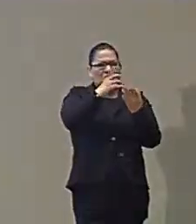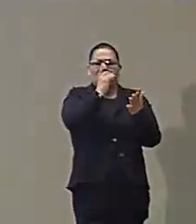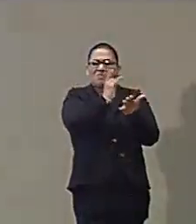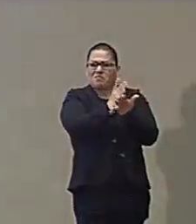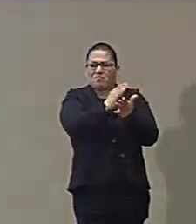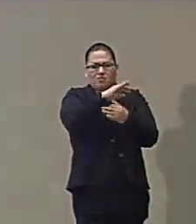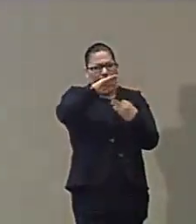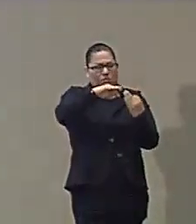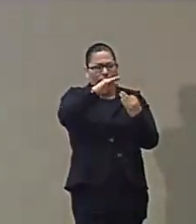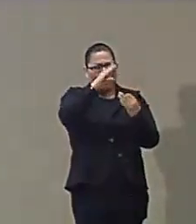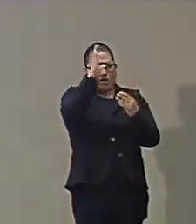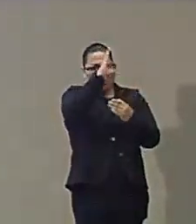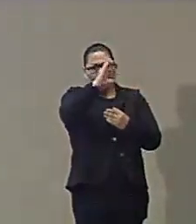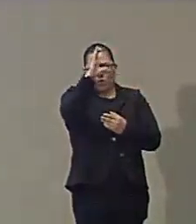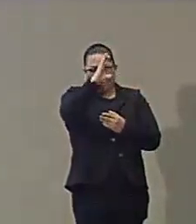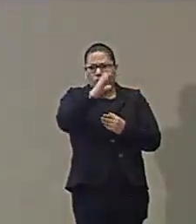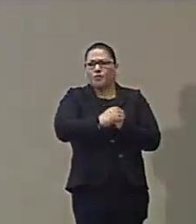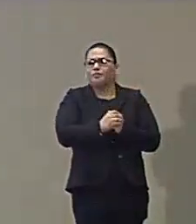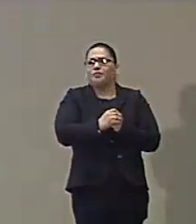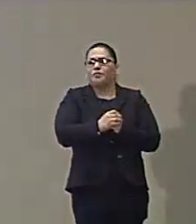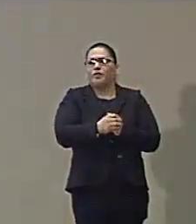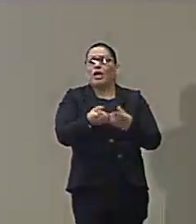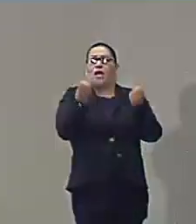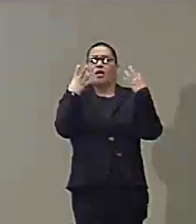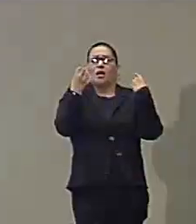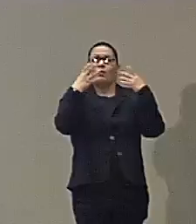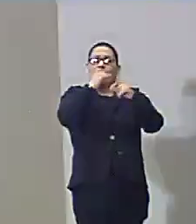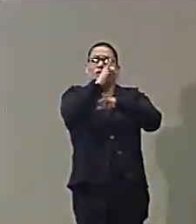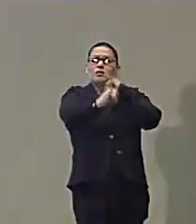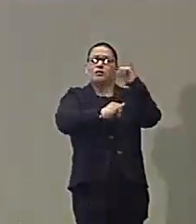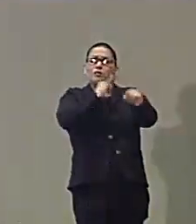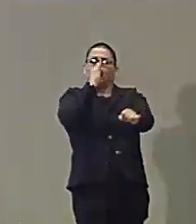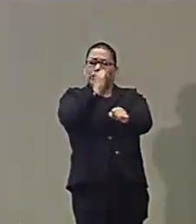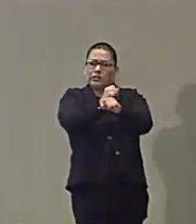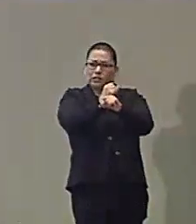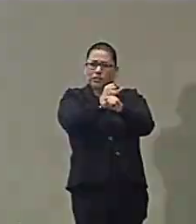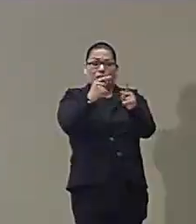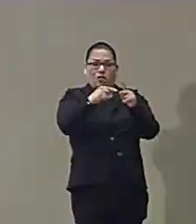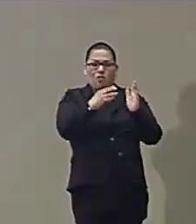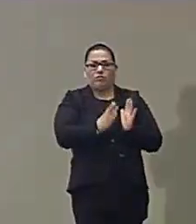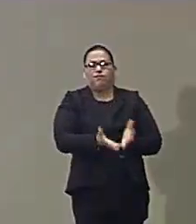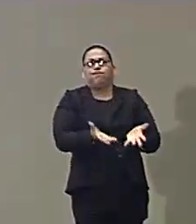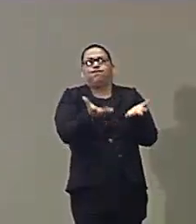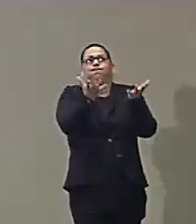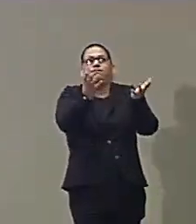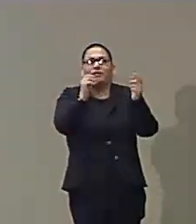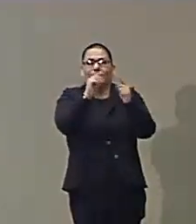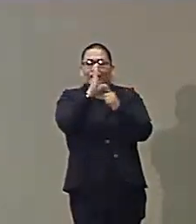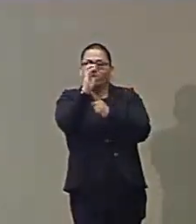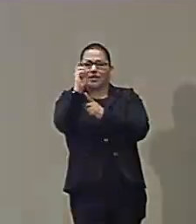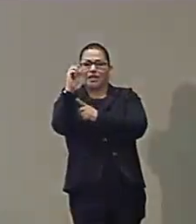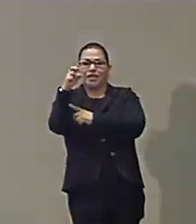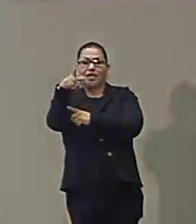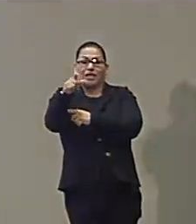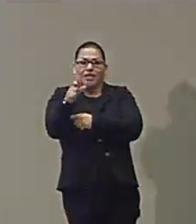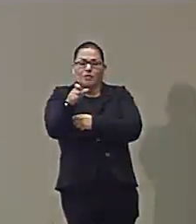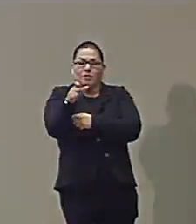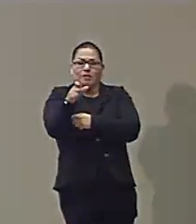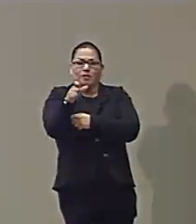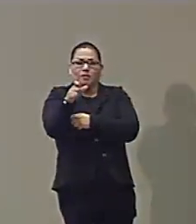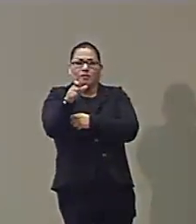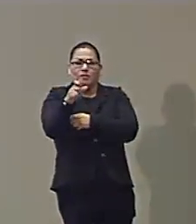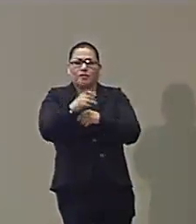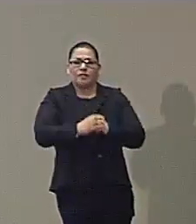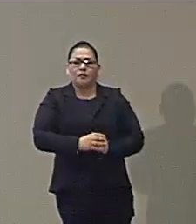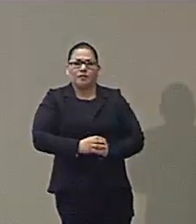un turismo también de eventos internacionales donde hemos colocado a la ciudad de mexico como escaparate de